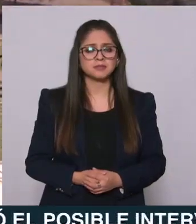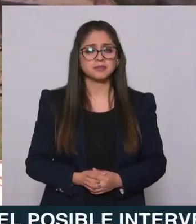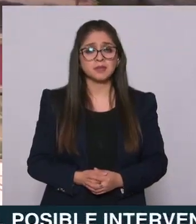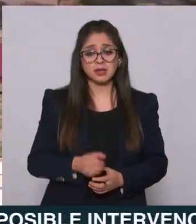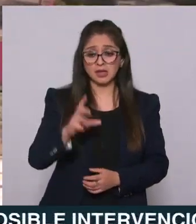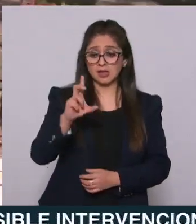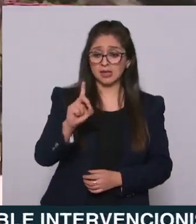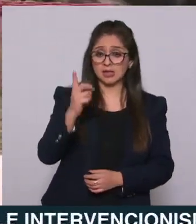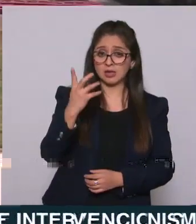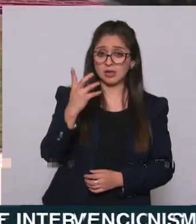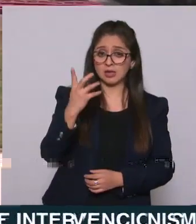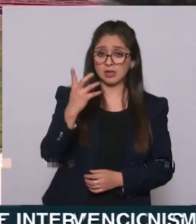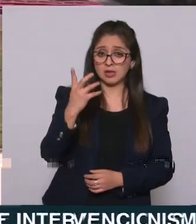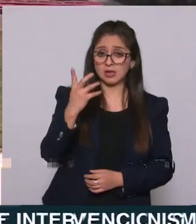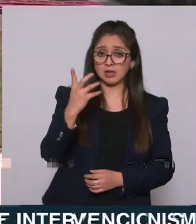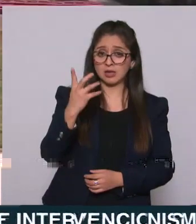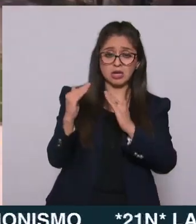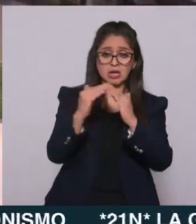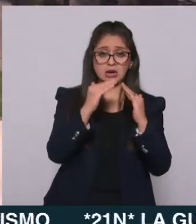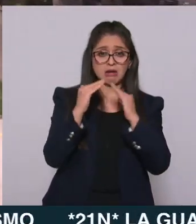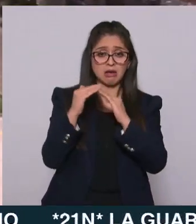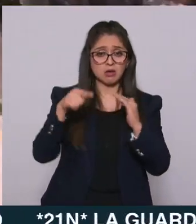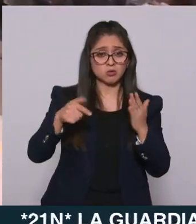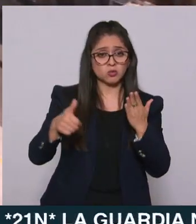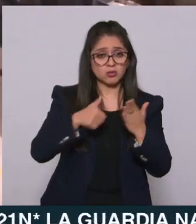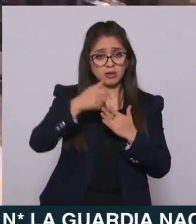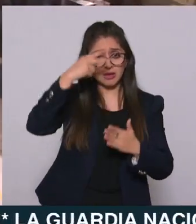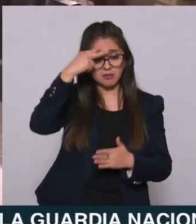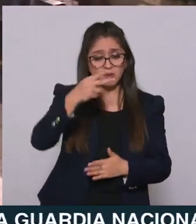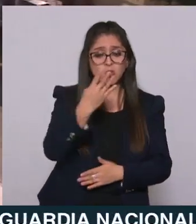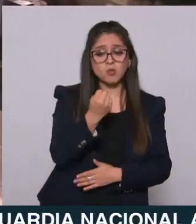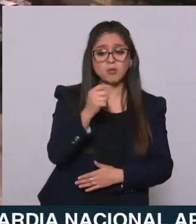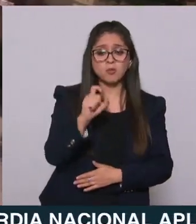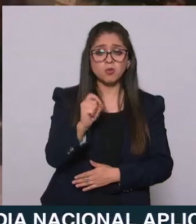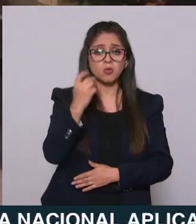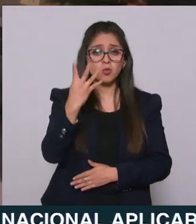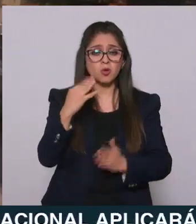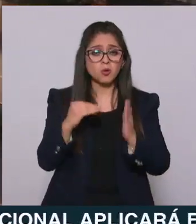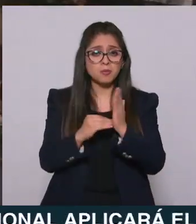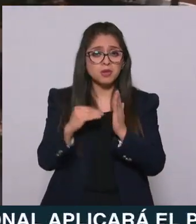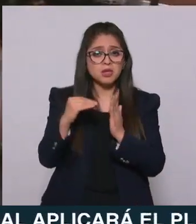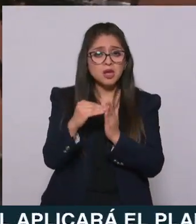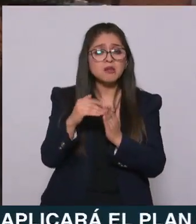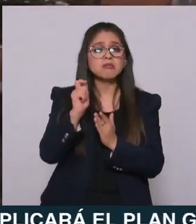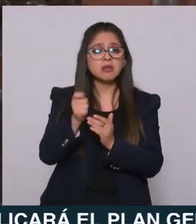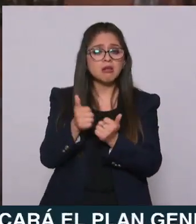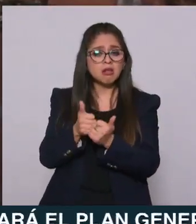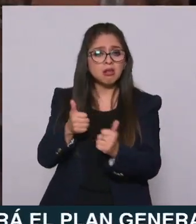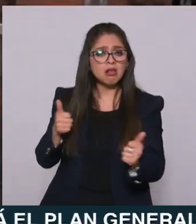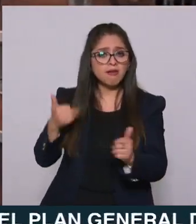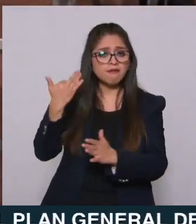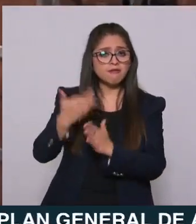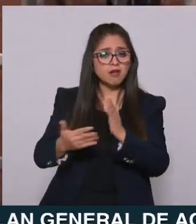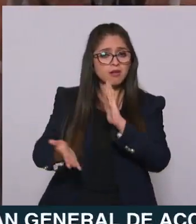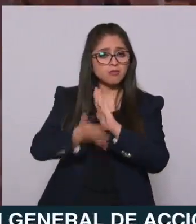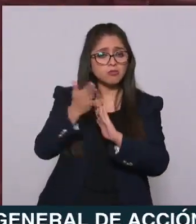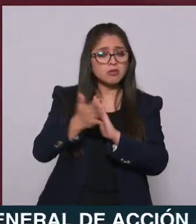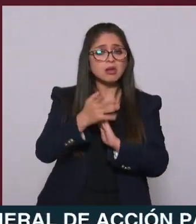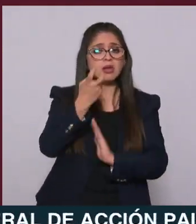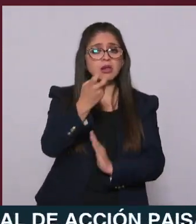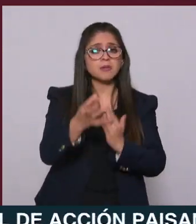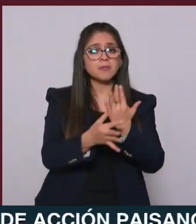De las 34 millones de viviendas en México, 9.4 millones presentan rezago habitacional. Así lo